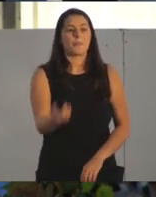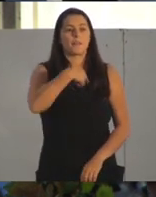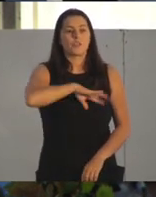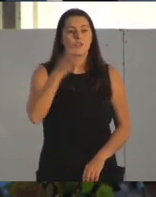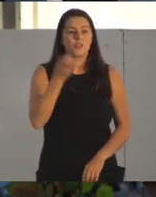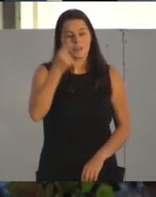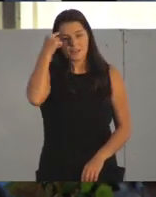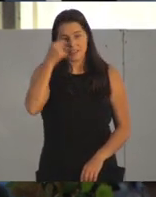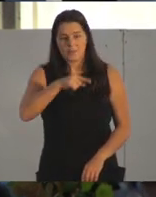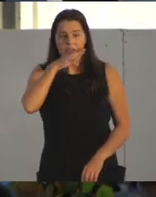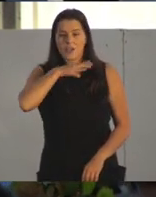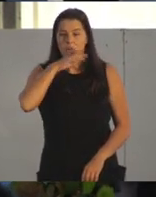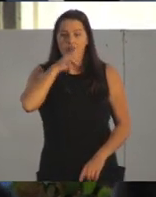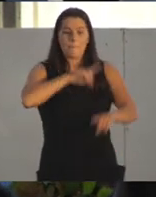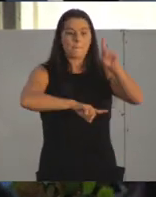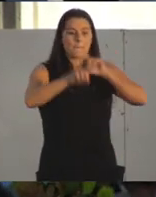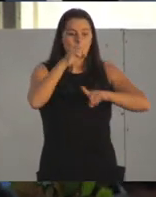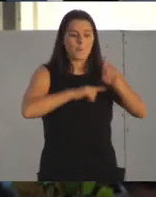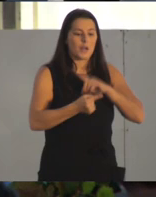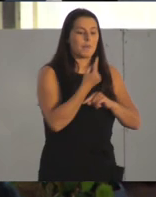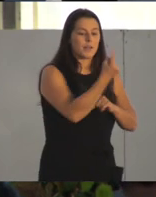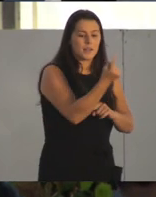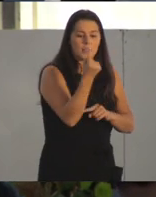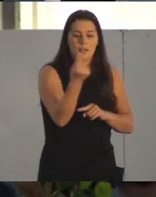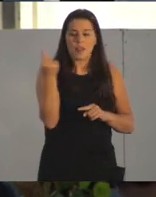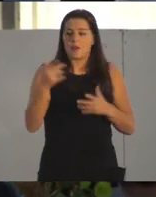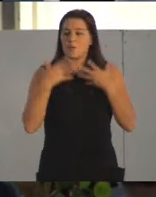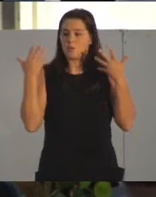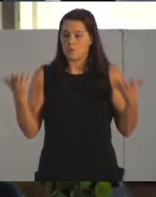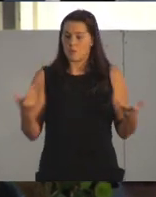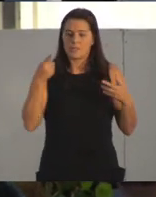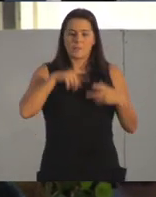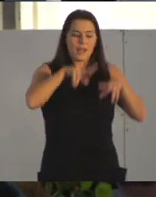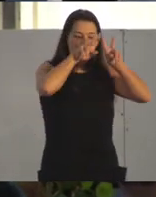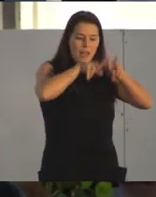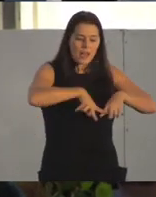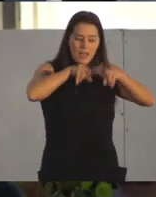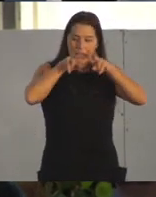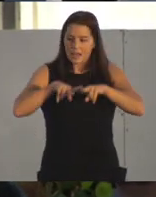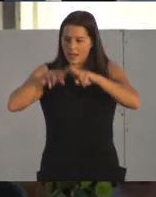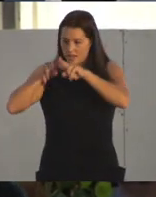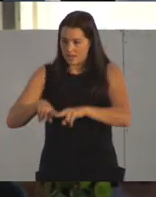Hay que conocer qué problemática tiene cada uno de ellos, y hay que analizar